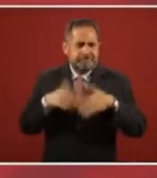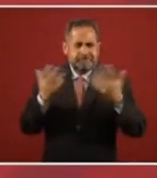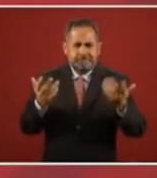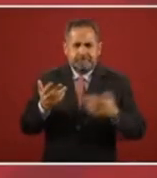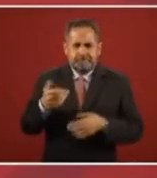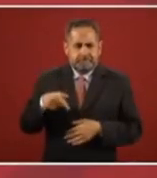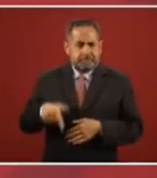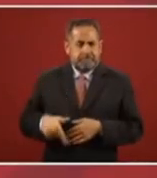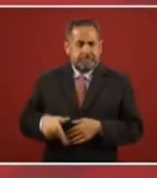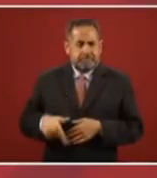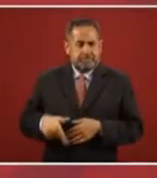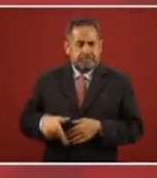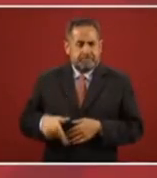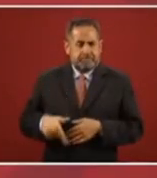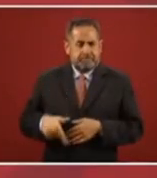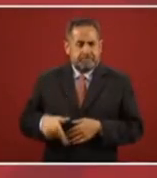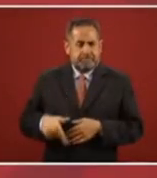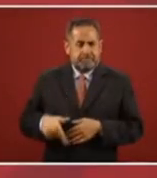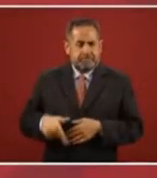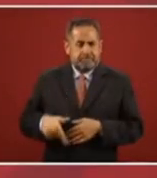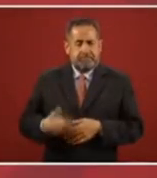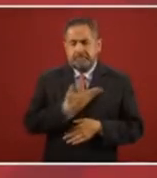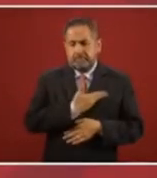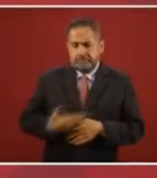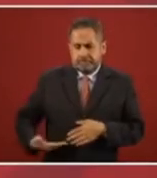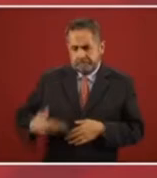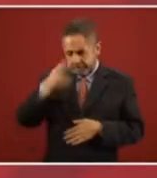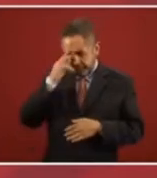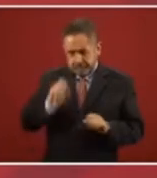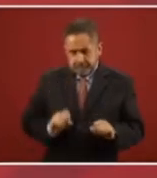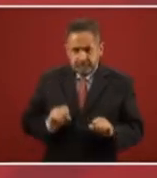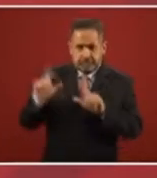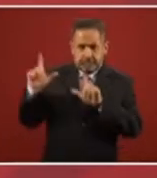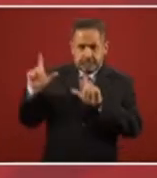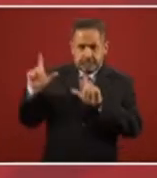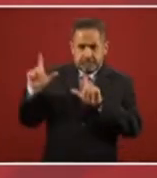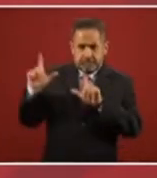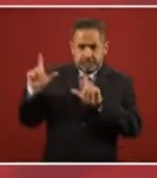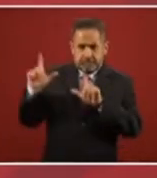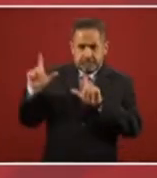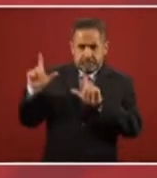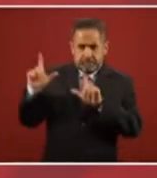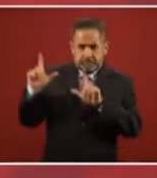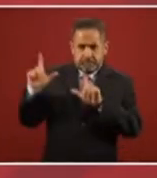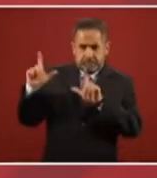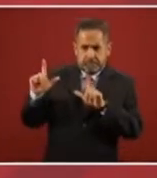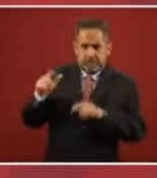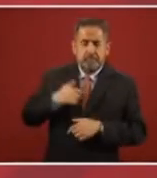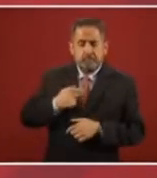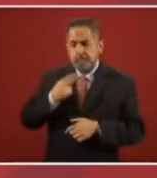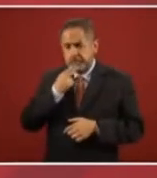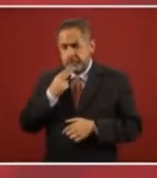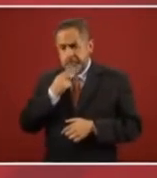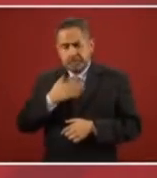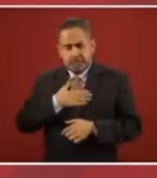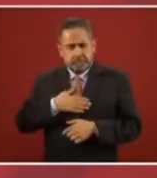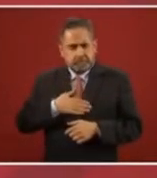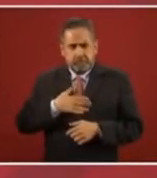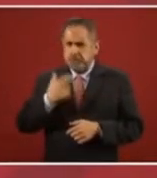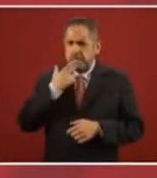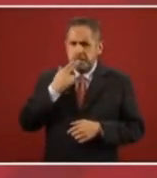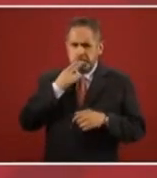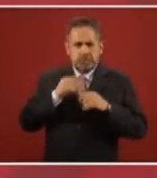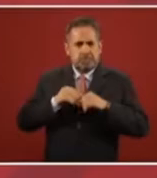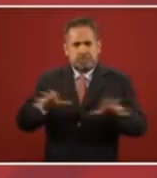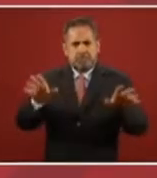de la presidencia tarde presidente que utilizó el one aio the light sino los